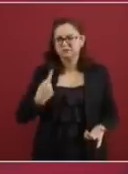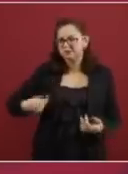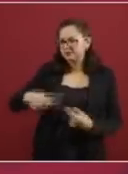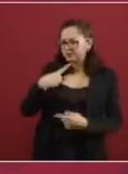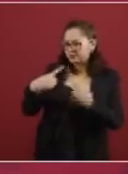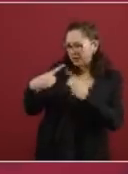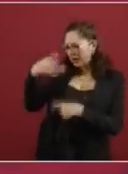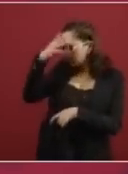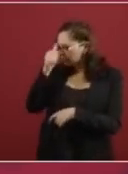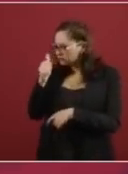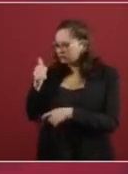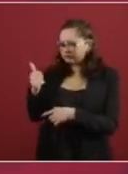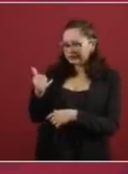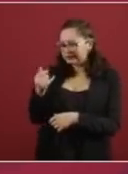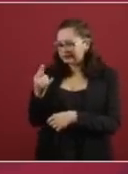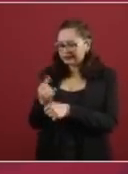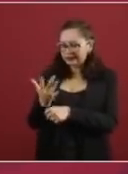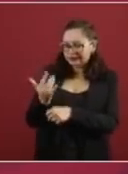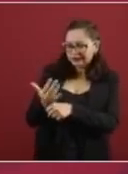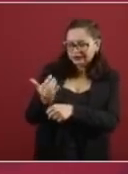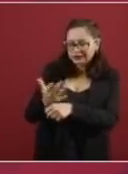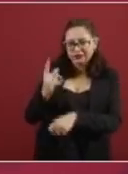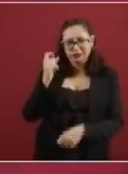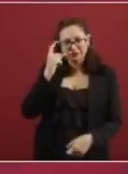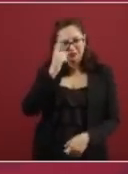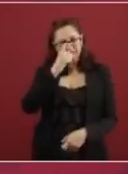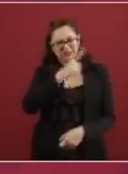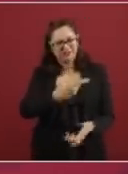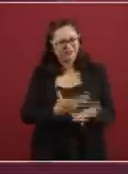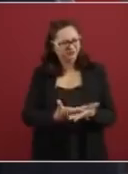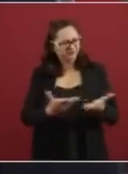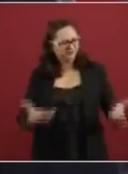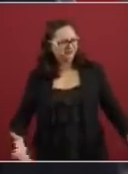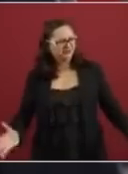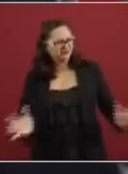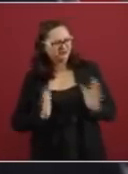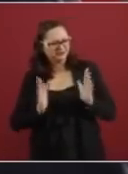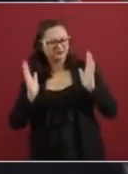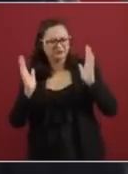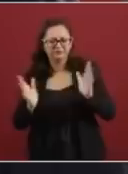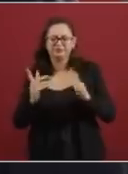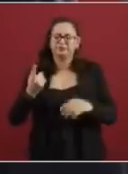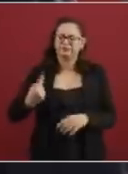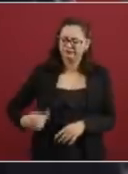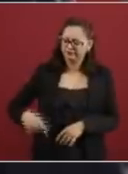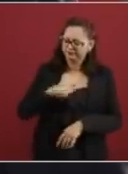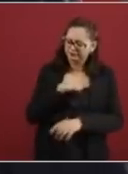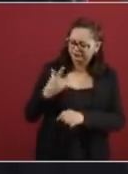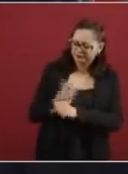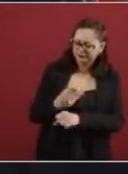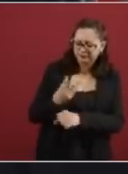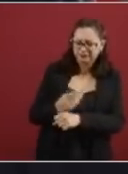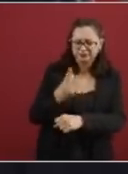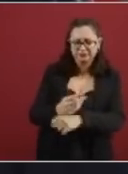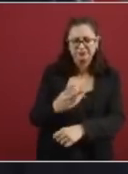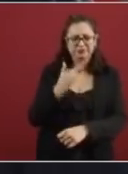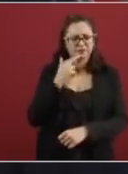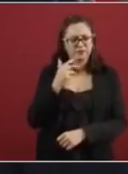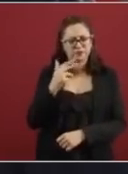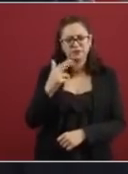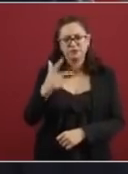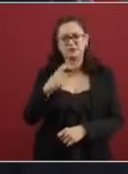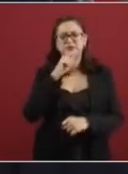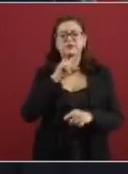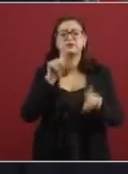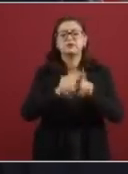López Obrador afirmó que los maestros darán una clase de civismo a la hora de elegir a sus dirigentes. También